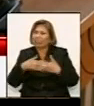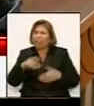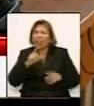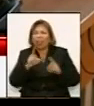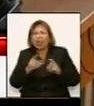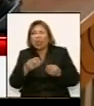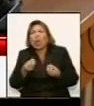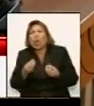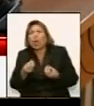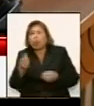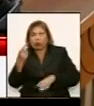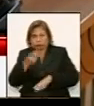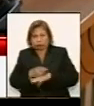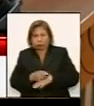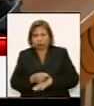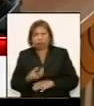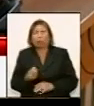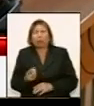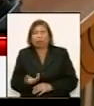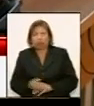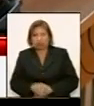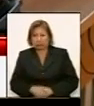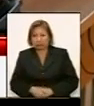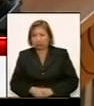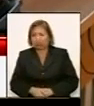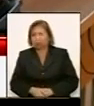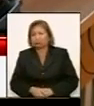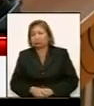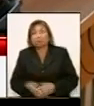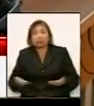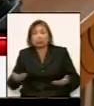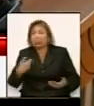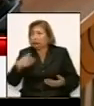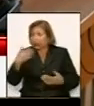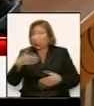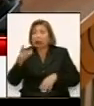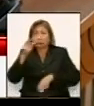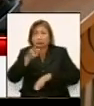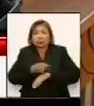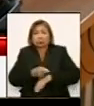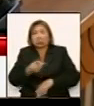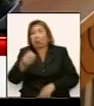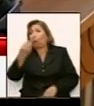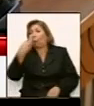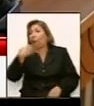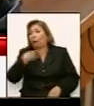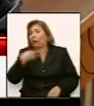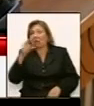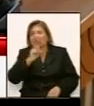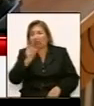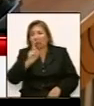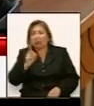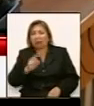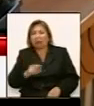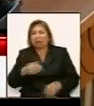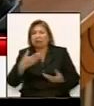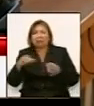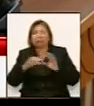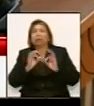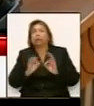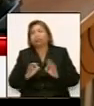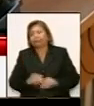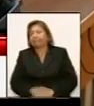una, ¿cómo denunciar? Pero otra de que nos dicen, hemos denunciado, pero me han dicho que no es acoso, me han dicho que no funciona